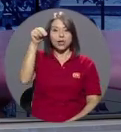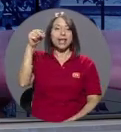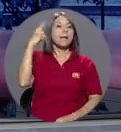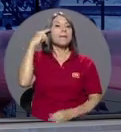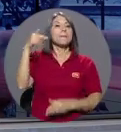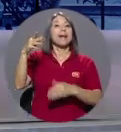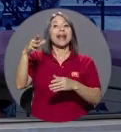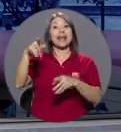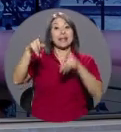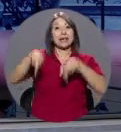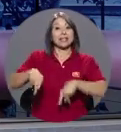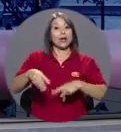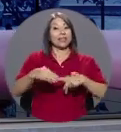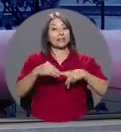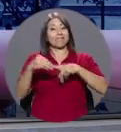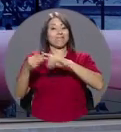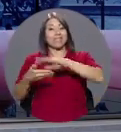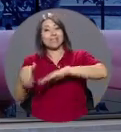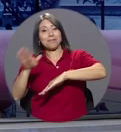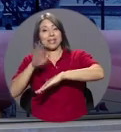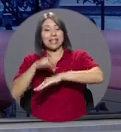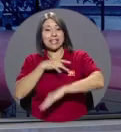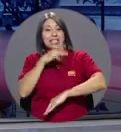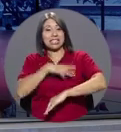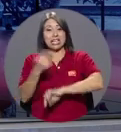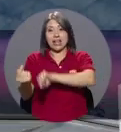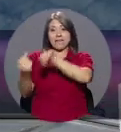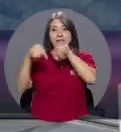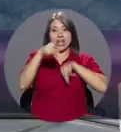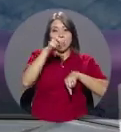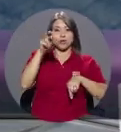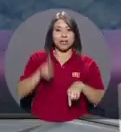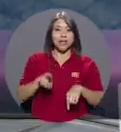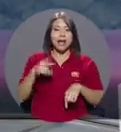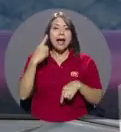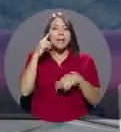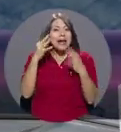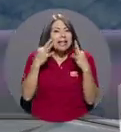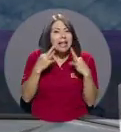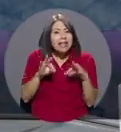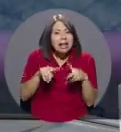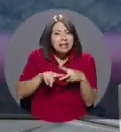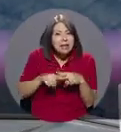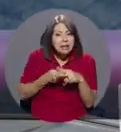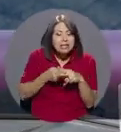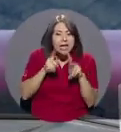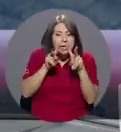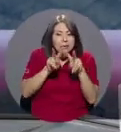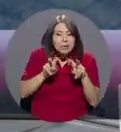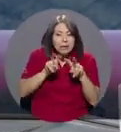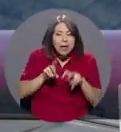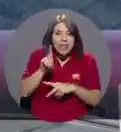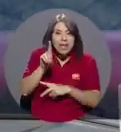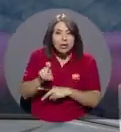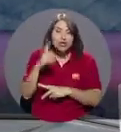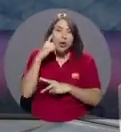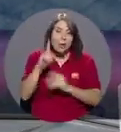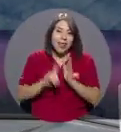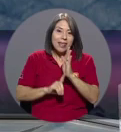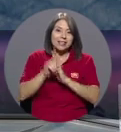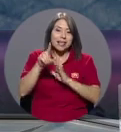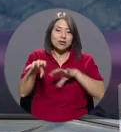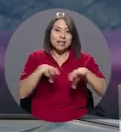del Norte para traer especialistas de Chile y venir a Costa Rica pues a tratar de empezar a hacer los diagnósticos necesarios para